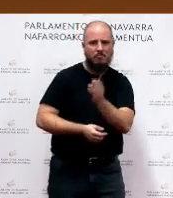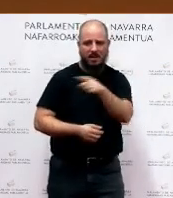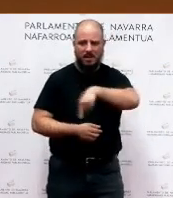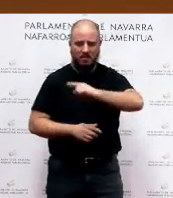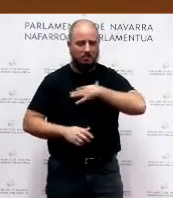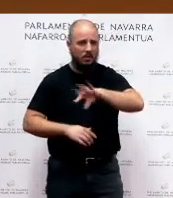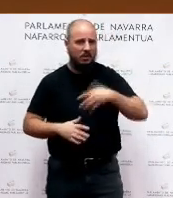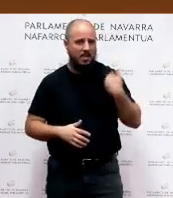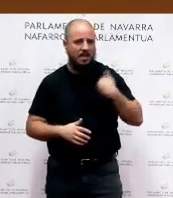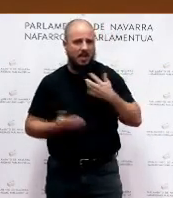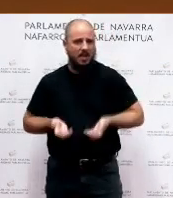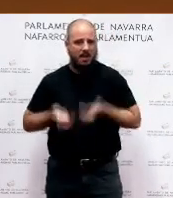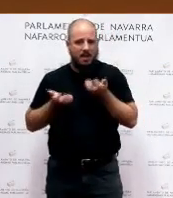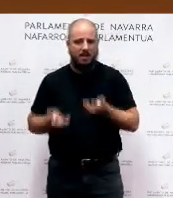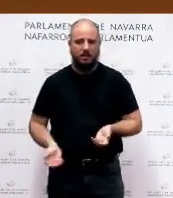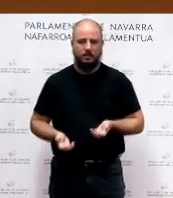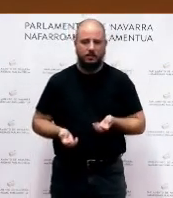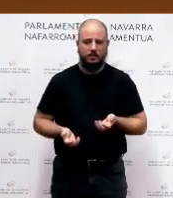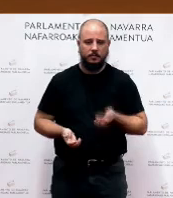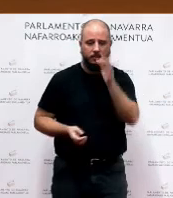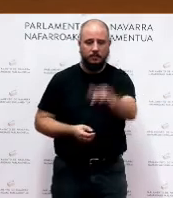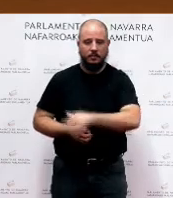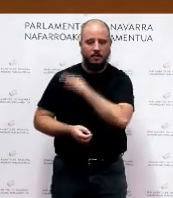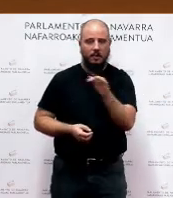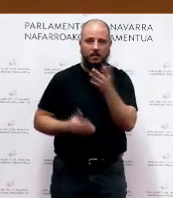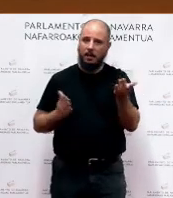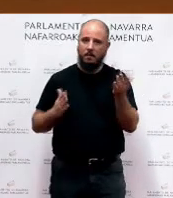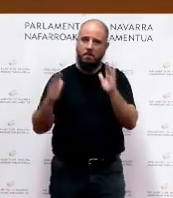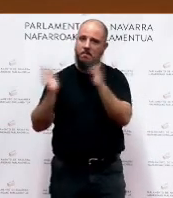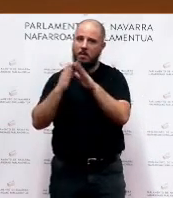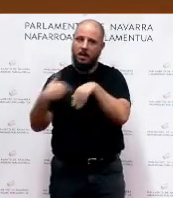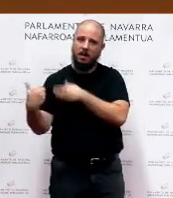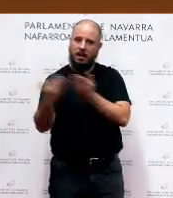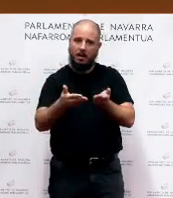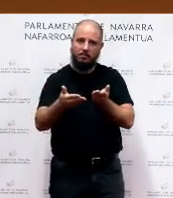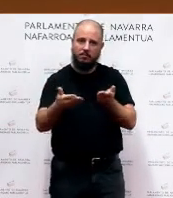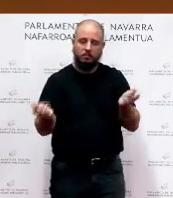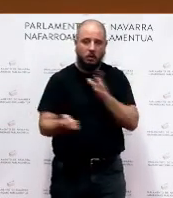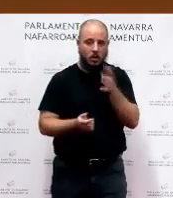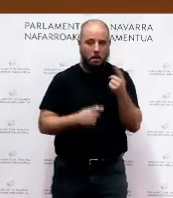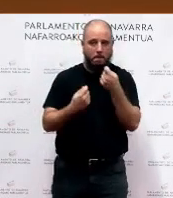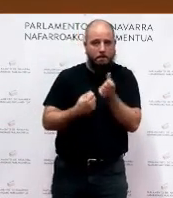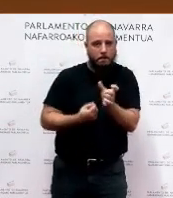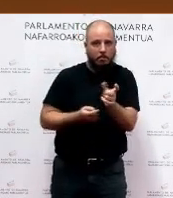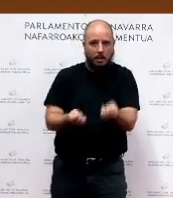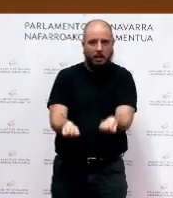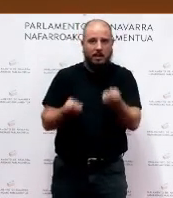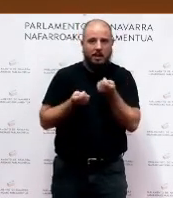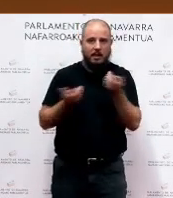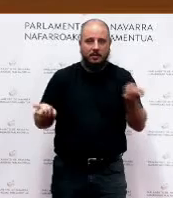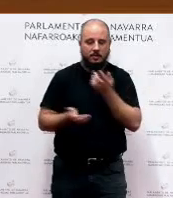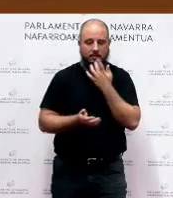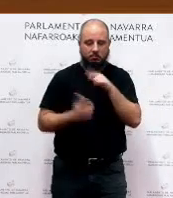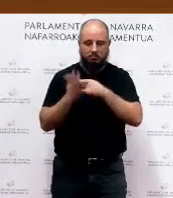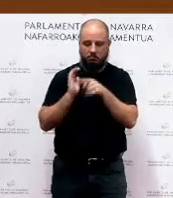vez, incrementarse la oferta de vivienda para de esta manera contener algo los precios. El retraso deliberado de este